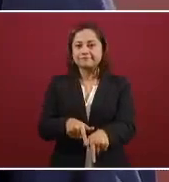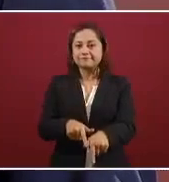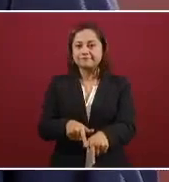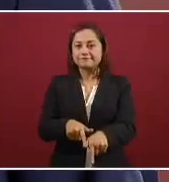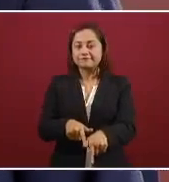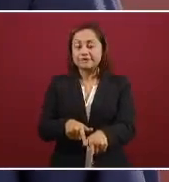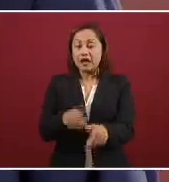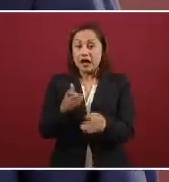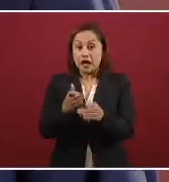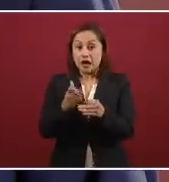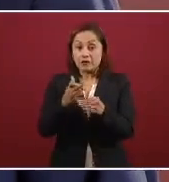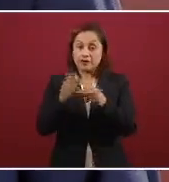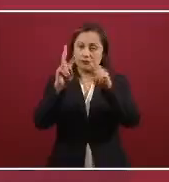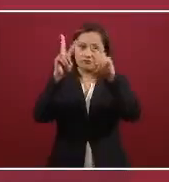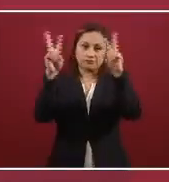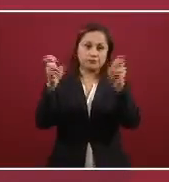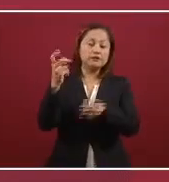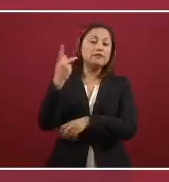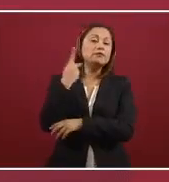políticamente